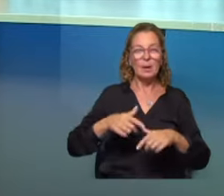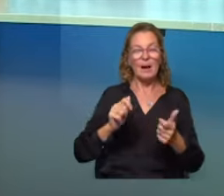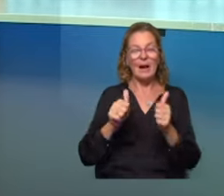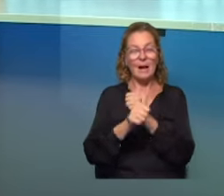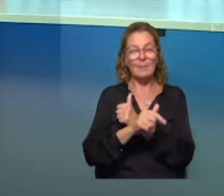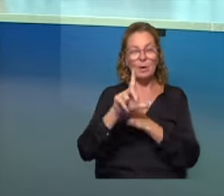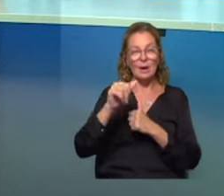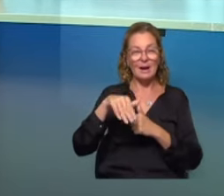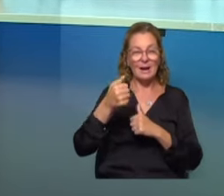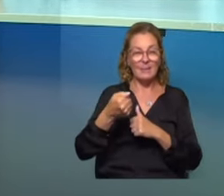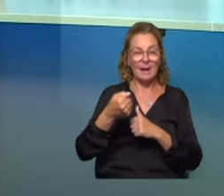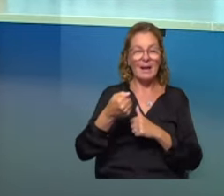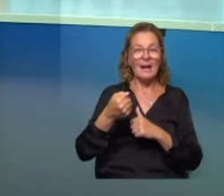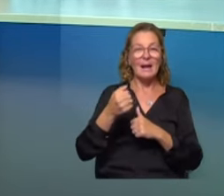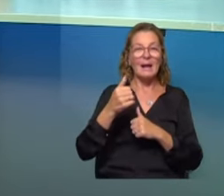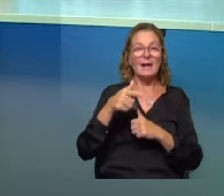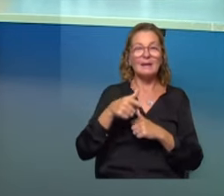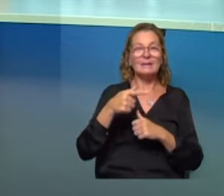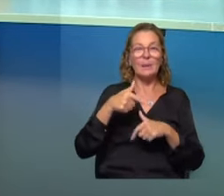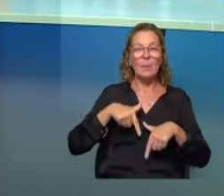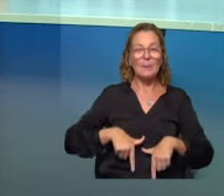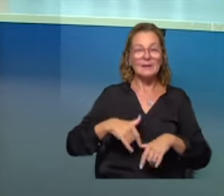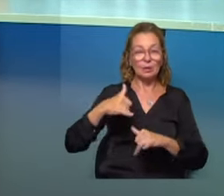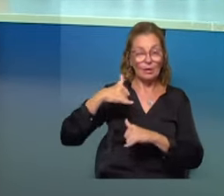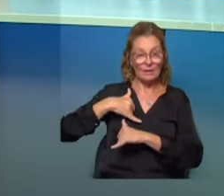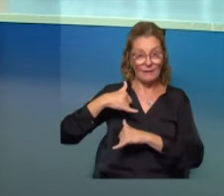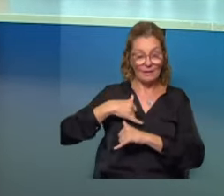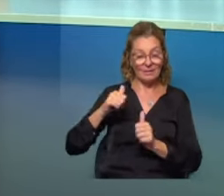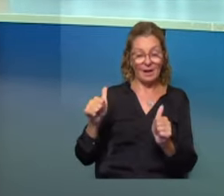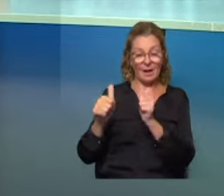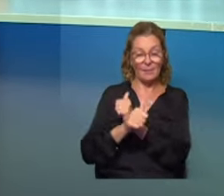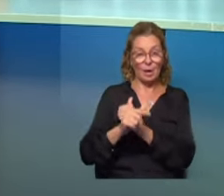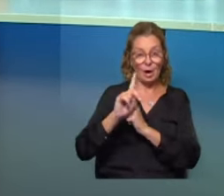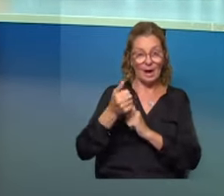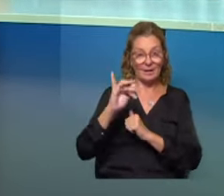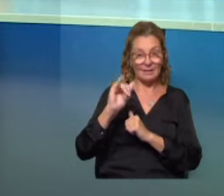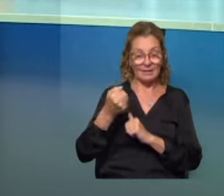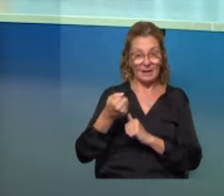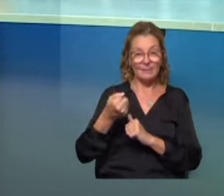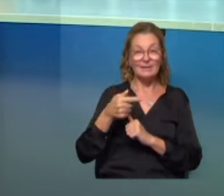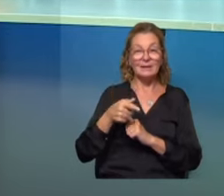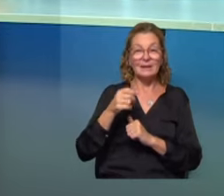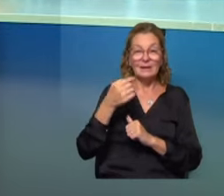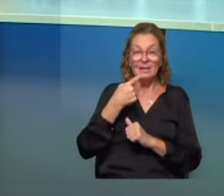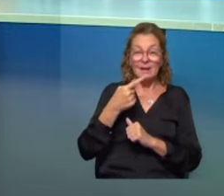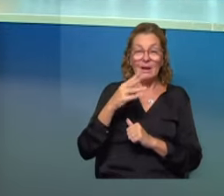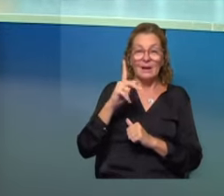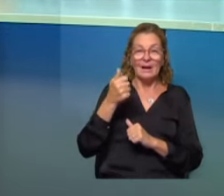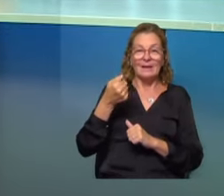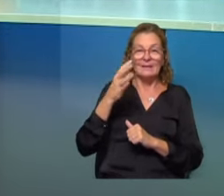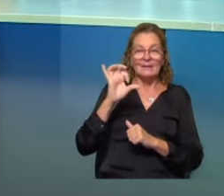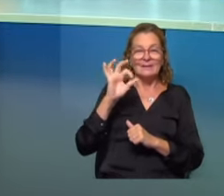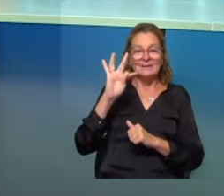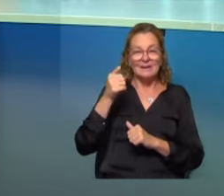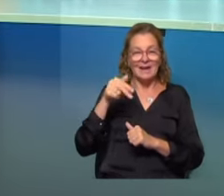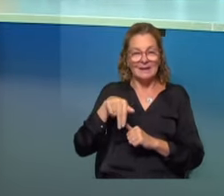otro, Armando Castaín de Bat asumió como ministro de Defensa Nacional sustituyendo a Javier García. Y justamente Castaín de Bat dijo